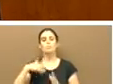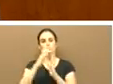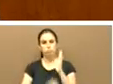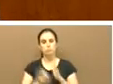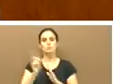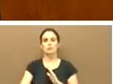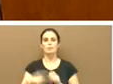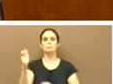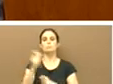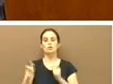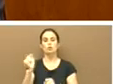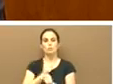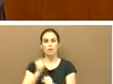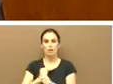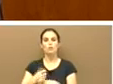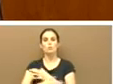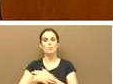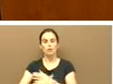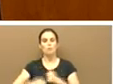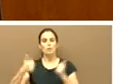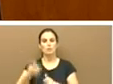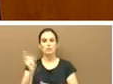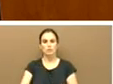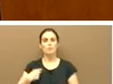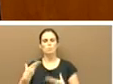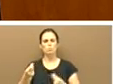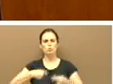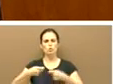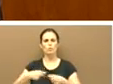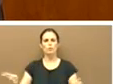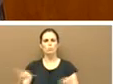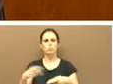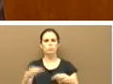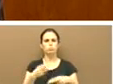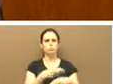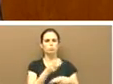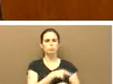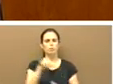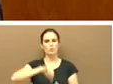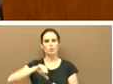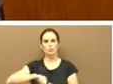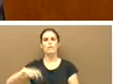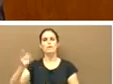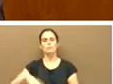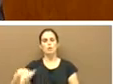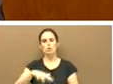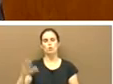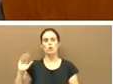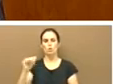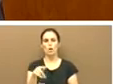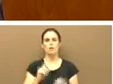precariedad para los trabajadores y cierre de decenas de comercios de proximidad en las ciudades y zonas rurales de Extremadura.